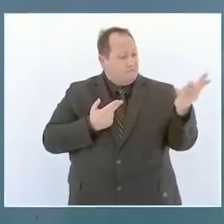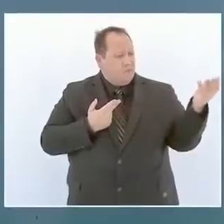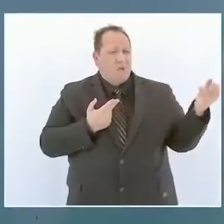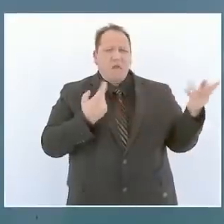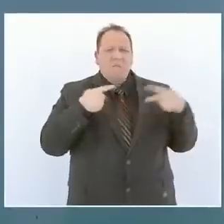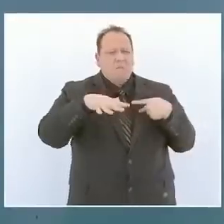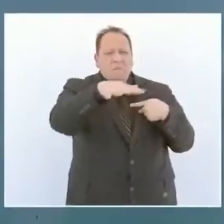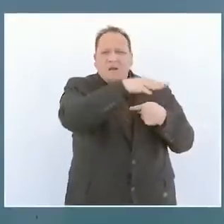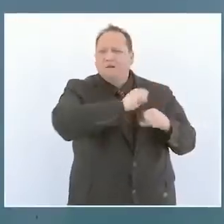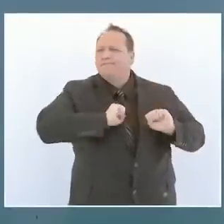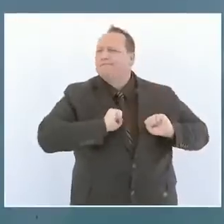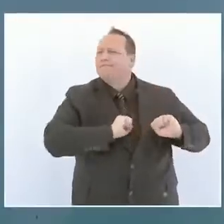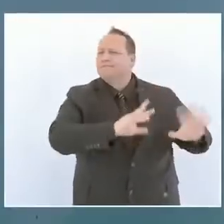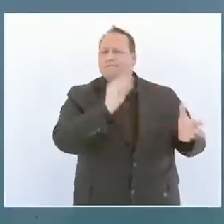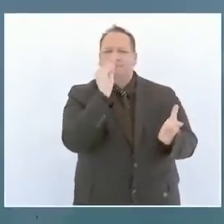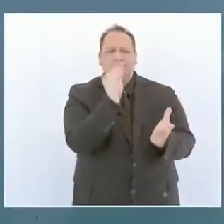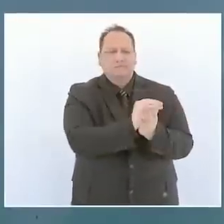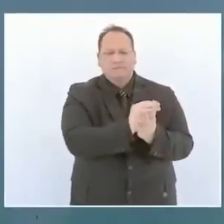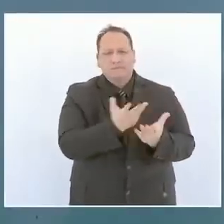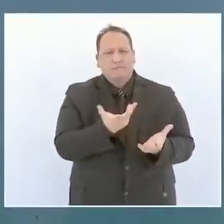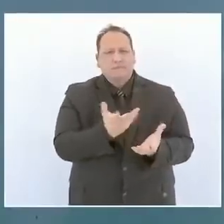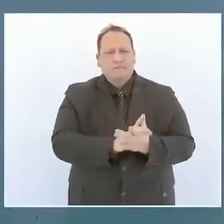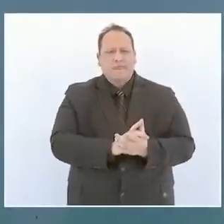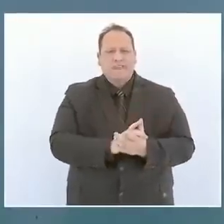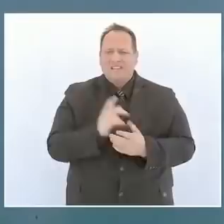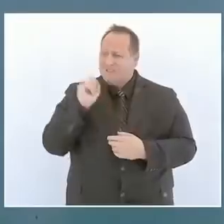abandono a nuestro pueblo.